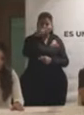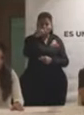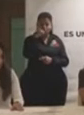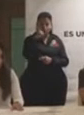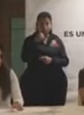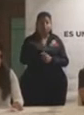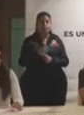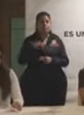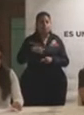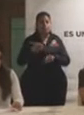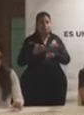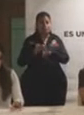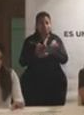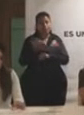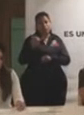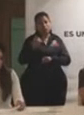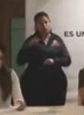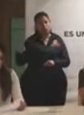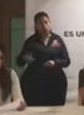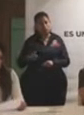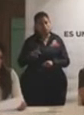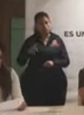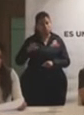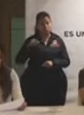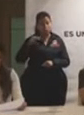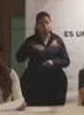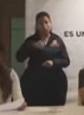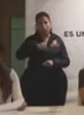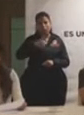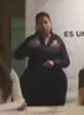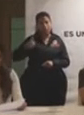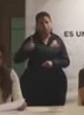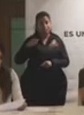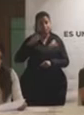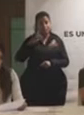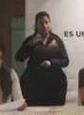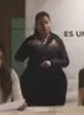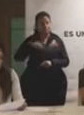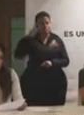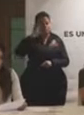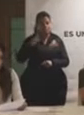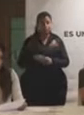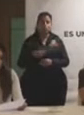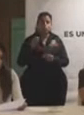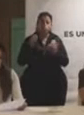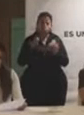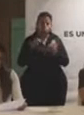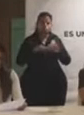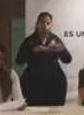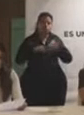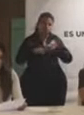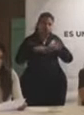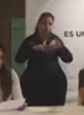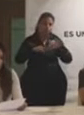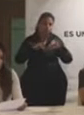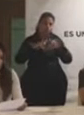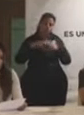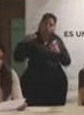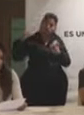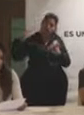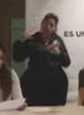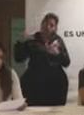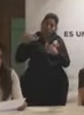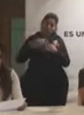autista del estado y los municipios de Zacatecas, la cual fue un producto de un largo trabajo de 2 años mediante